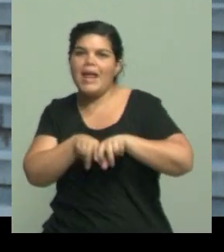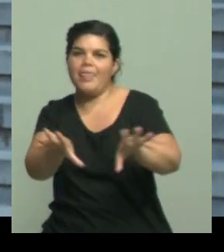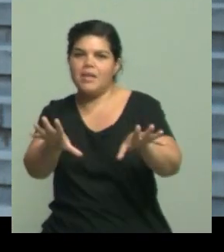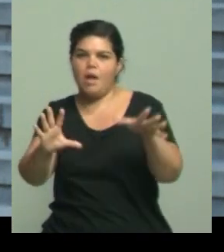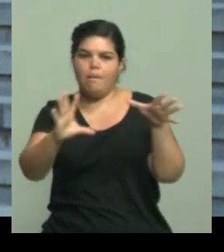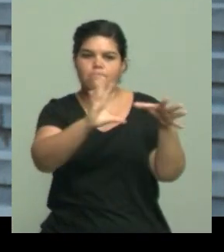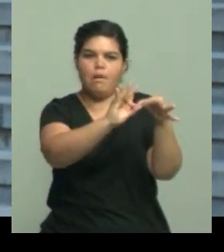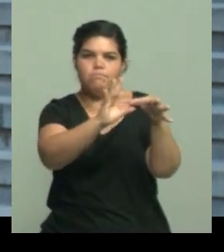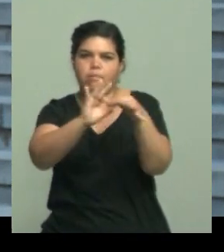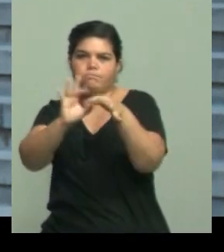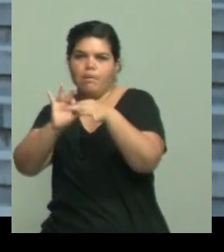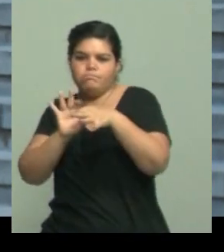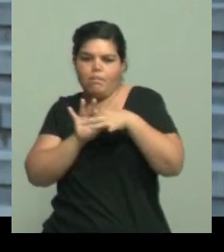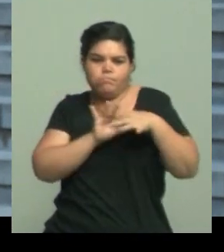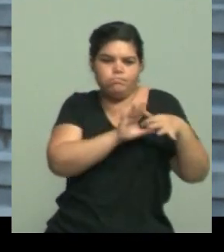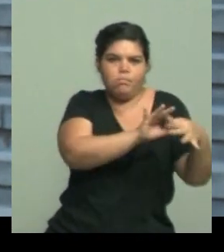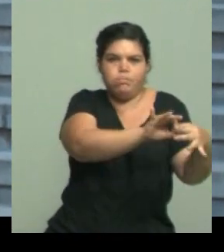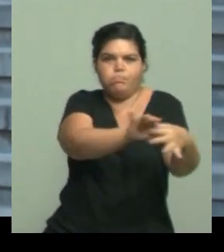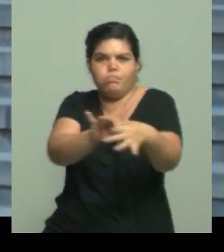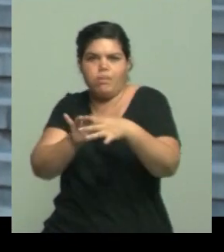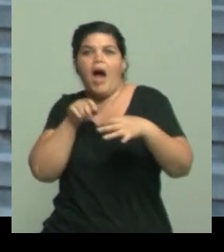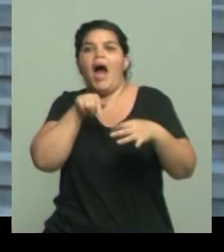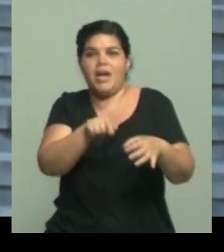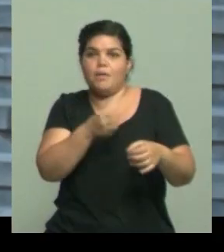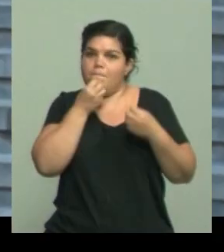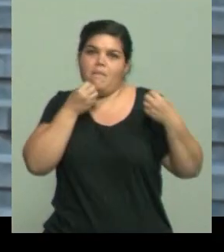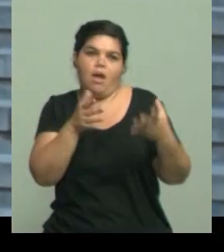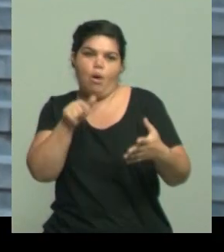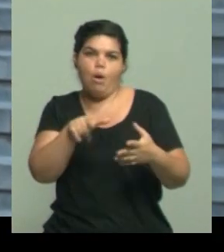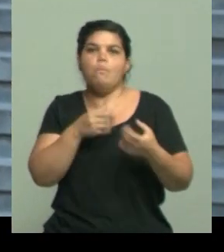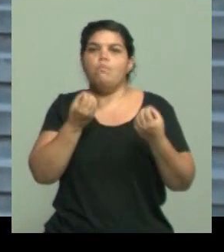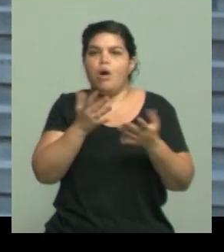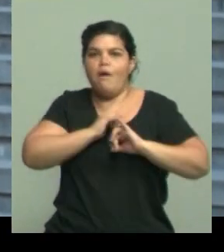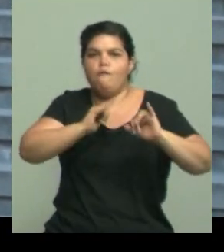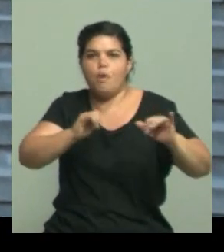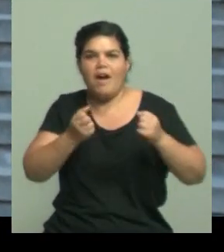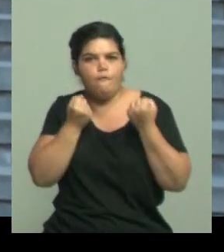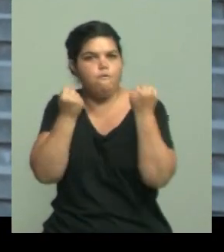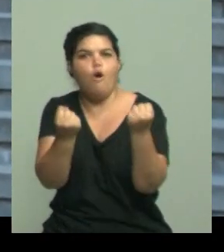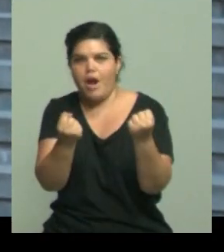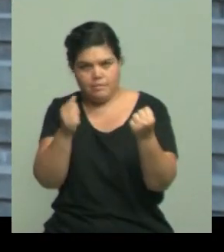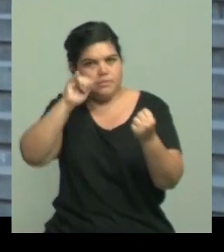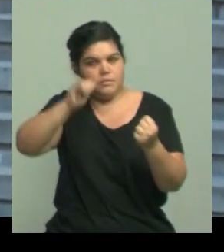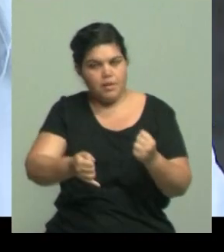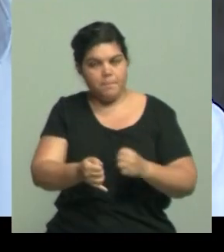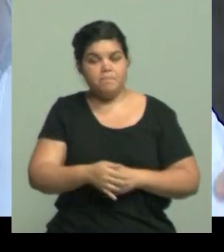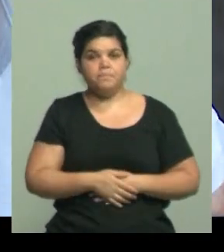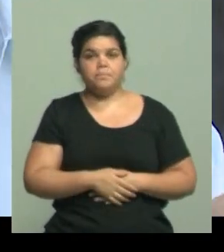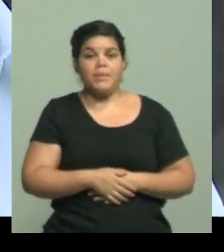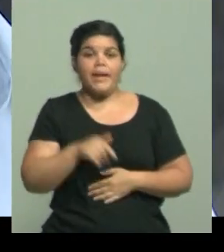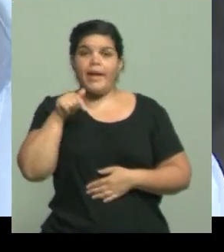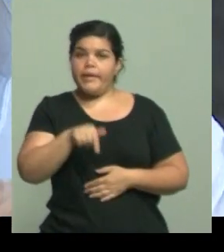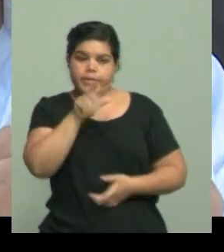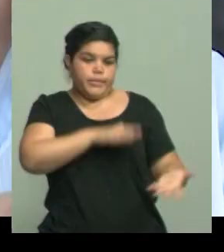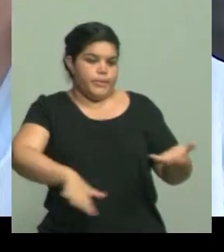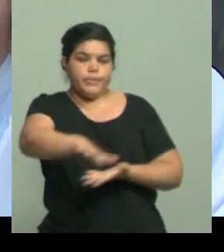las redes sociales. En ese sentido yo creo que sí se democratizó, como lo decíamos en el bloque anterior, porque hay distintas fuentes y además porque